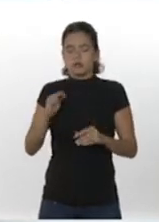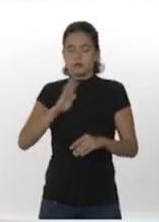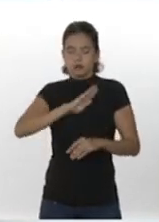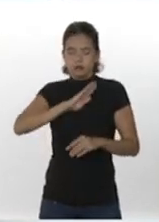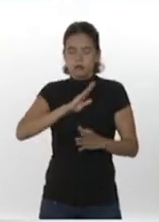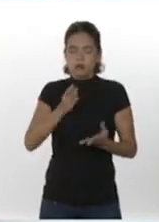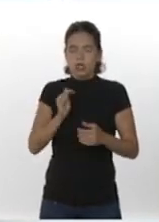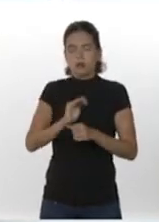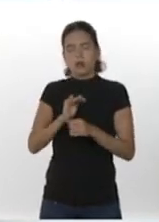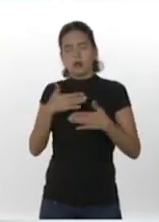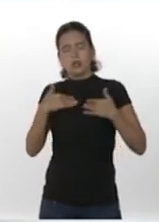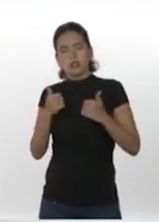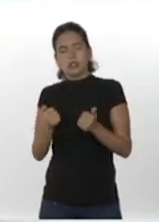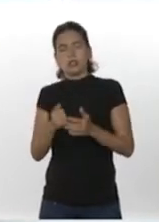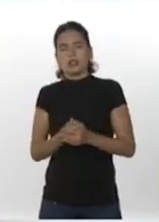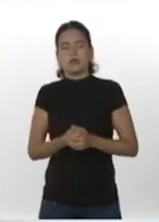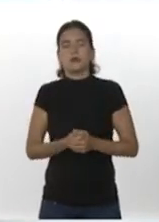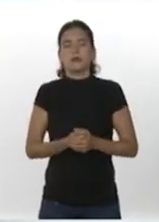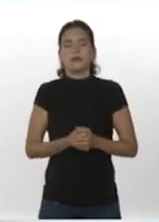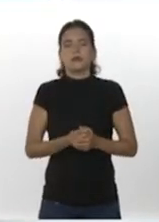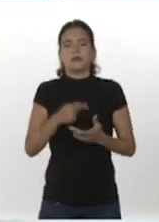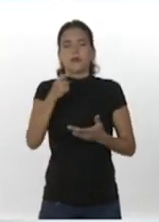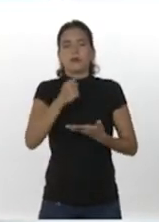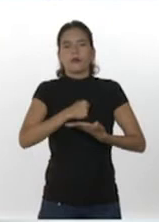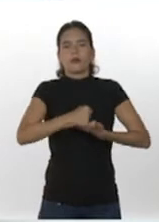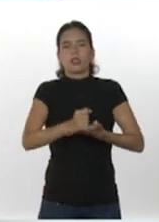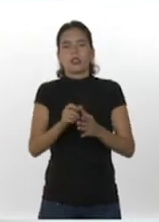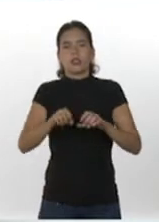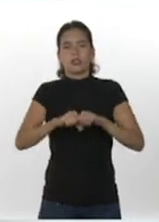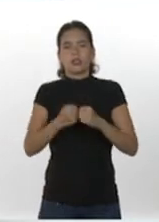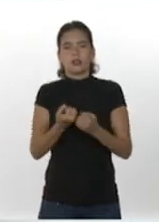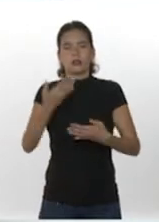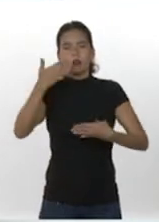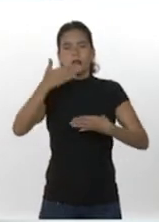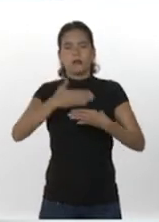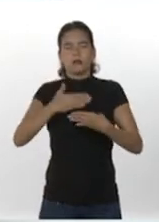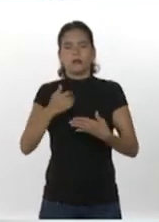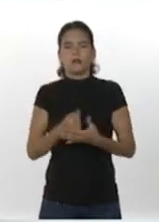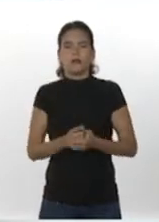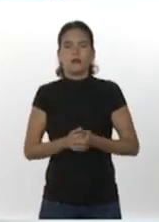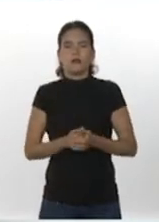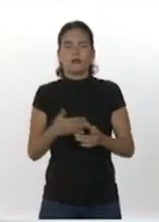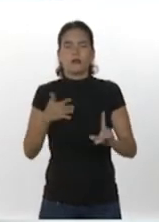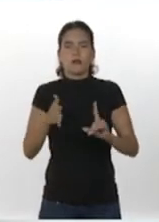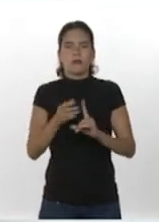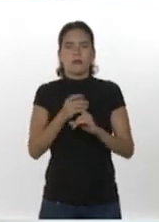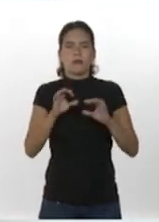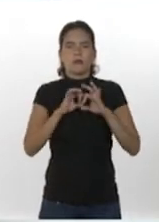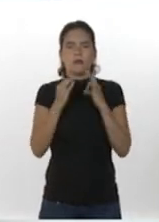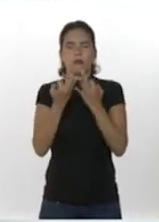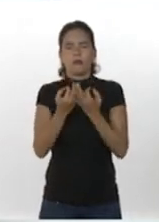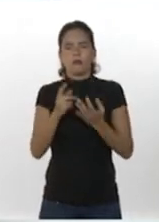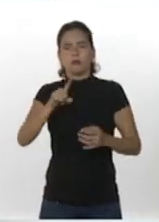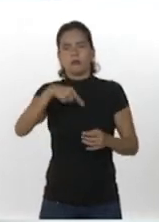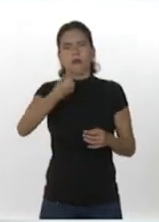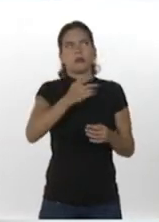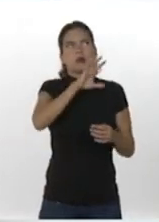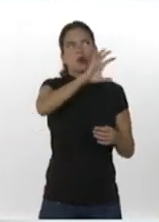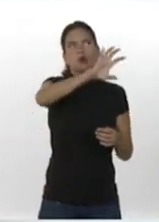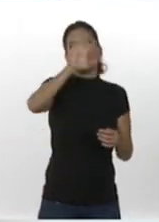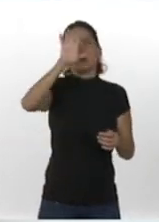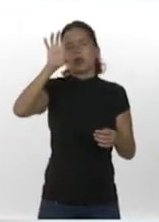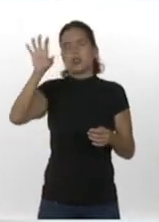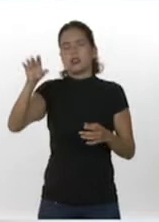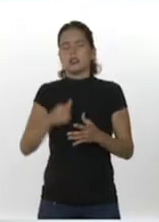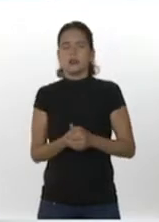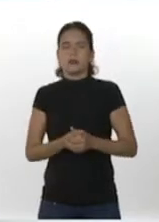cuidarnos, entonces, bueno, ellas nos ayudaron a romper esas barreras y precisamente conseguirnos con familiares que están en otros países,